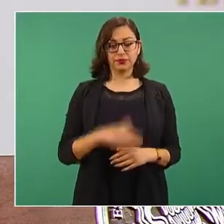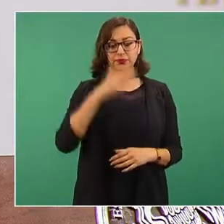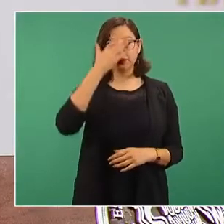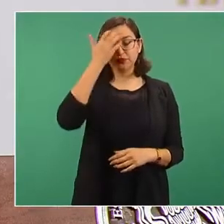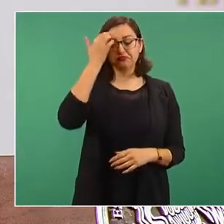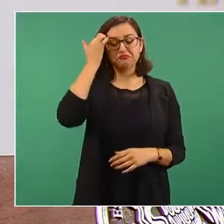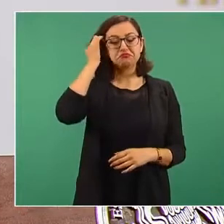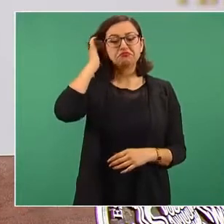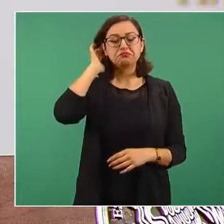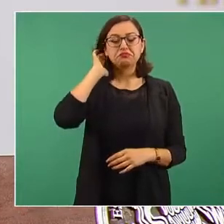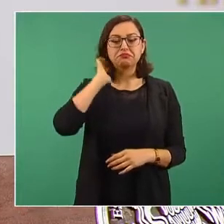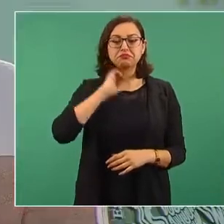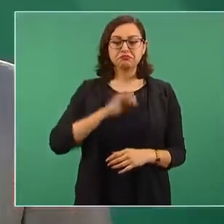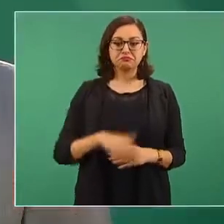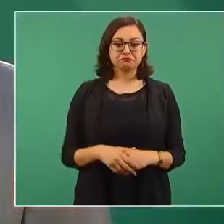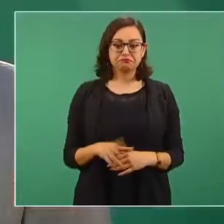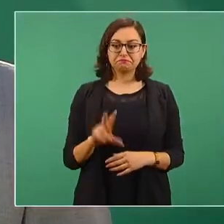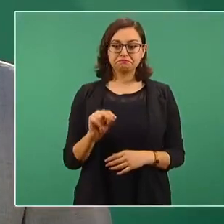Pero no,